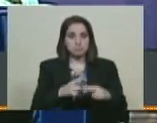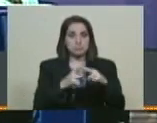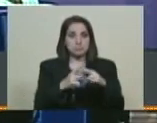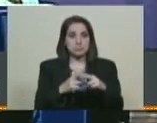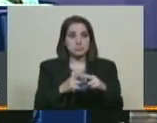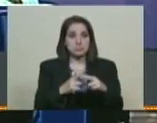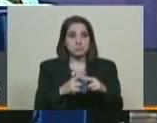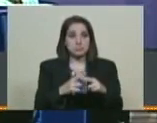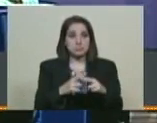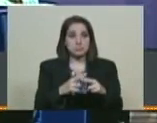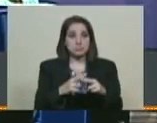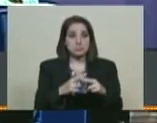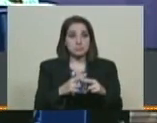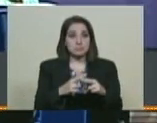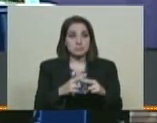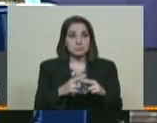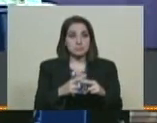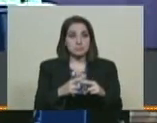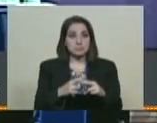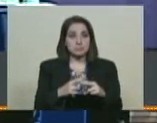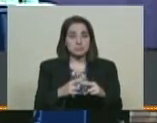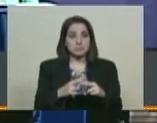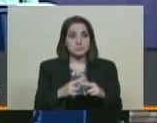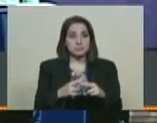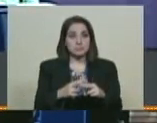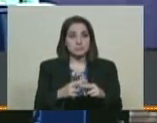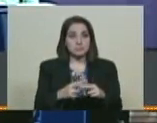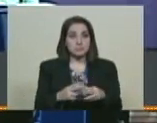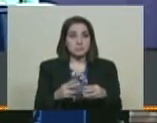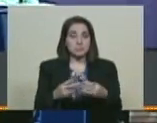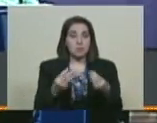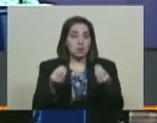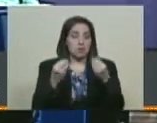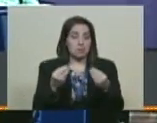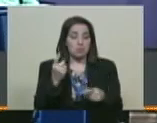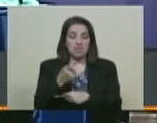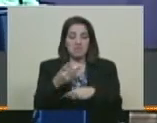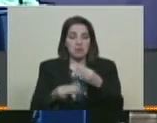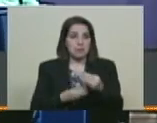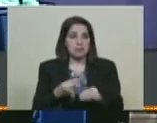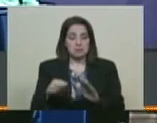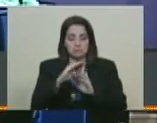con calidad, de manera integral, el papel que le toca cumplir.